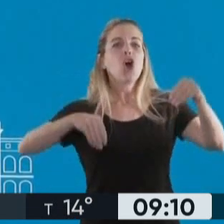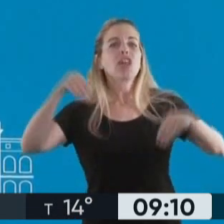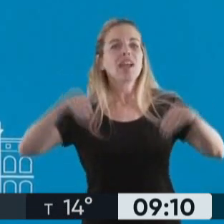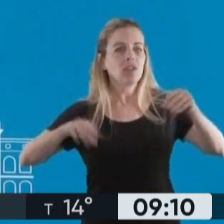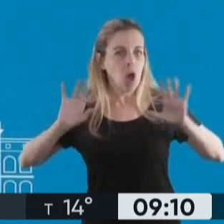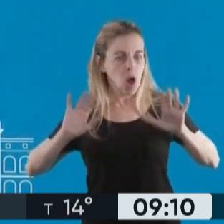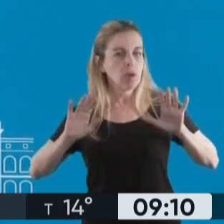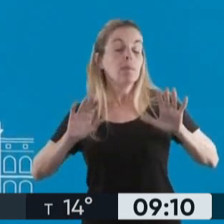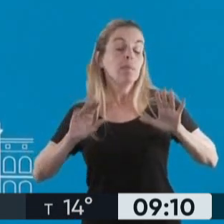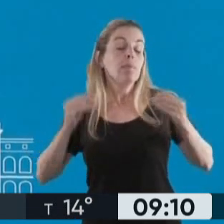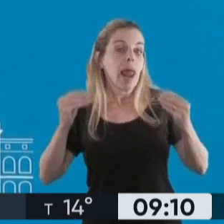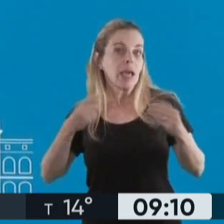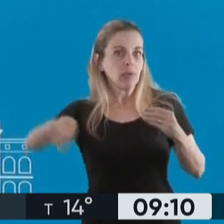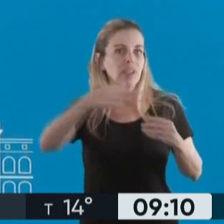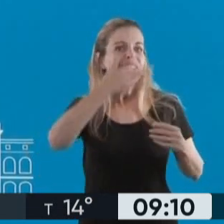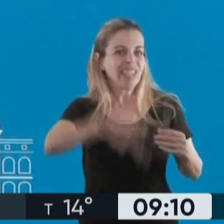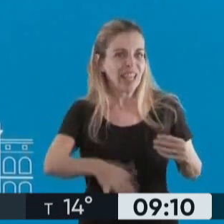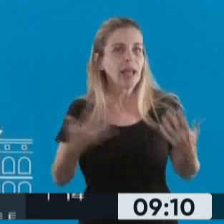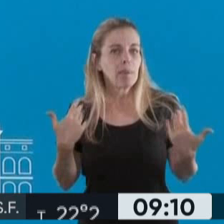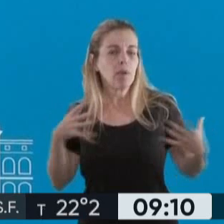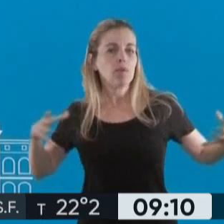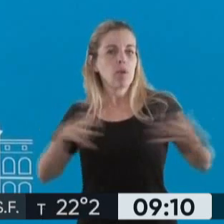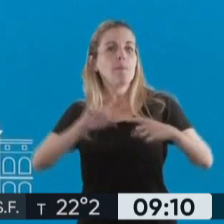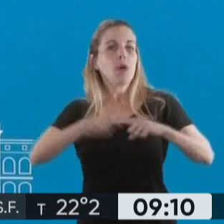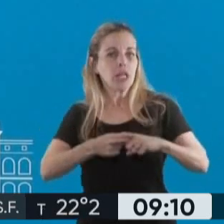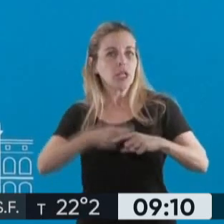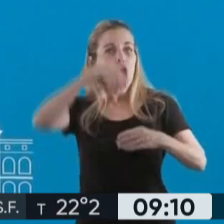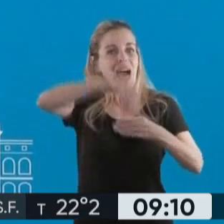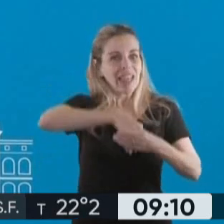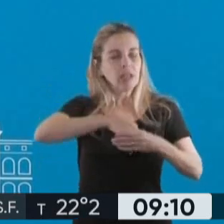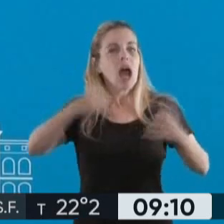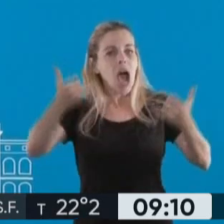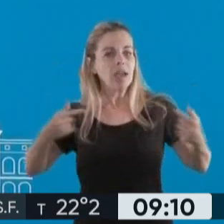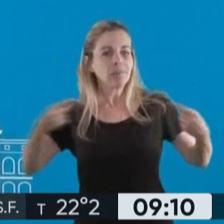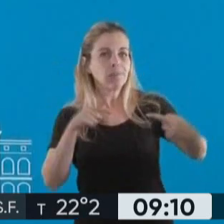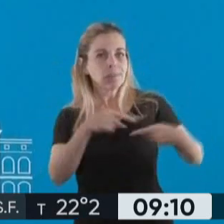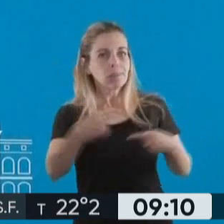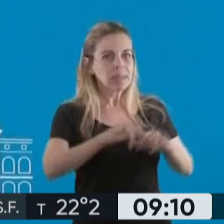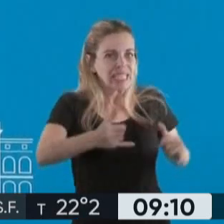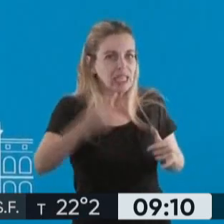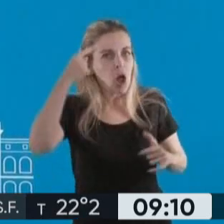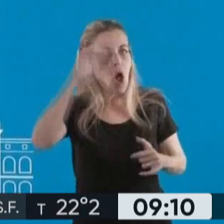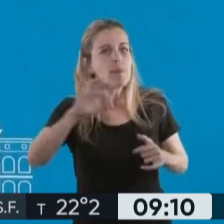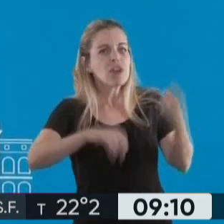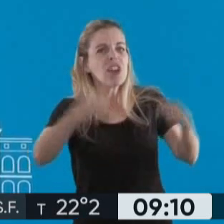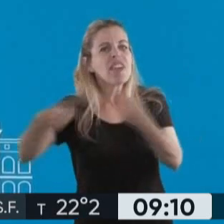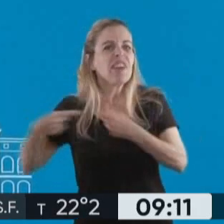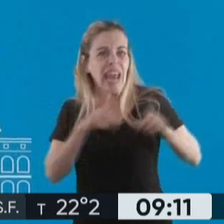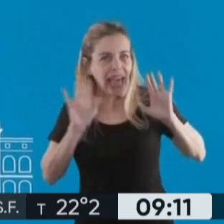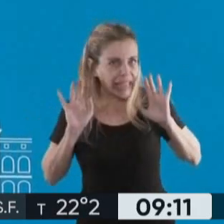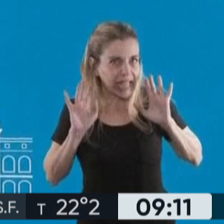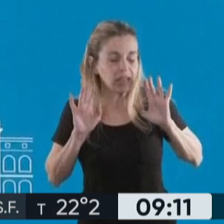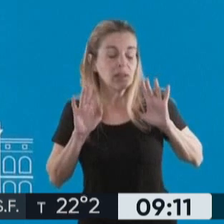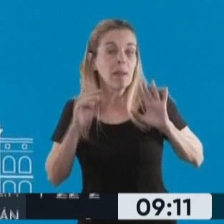internas y que esas diferencias internas se tienen que poder sintetizar. Eso es una coalición de gobierno formada por diferentes sectores. Hay algún lugar donde